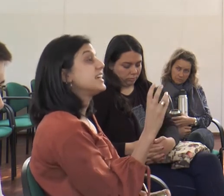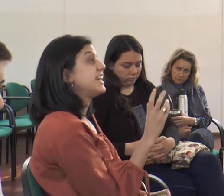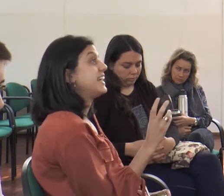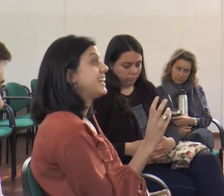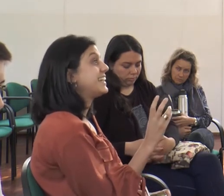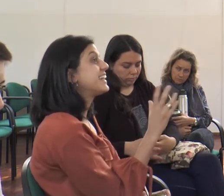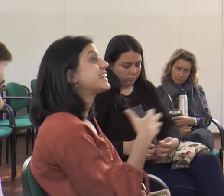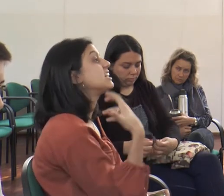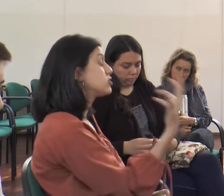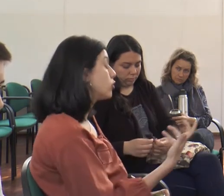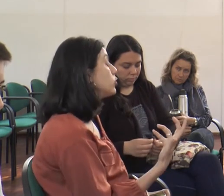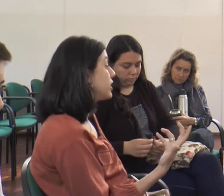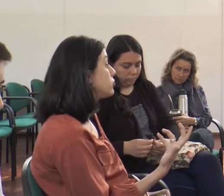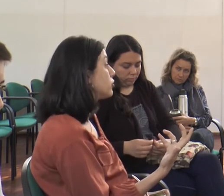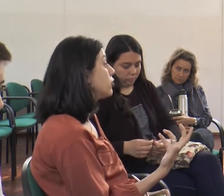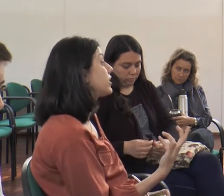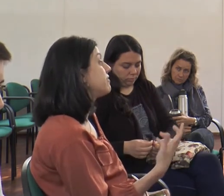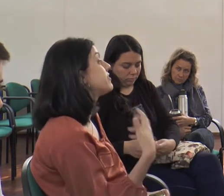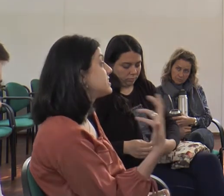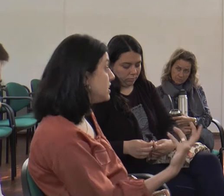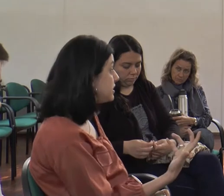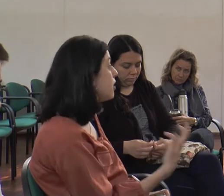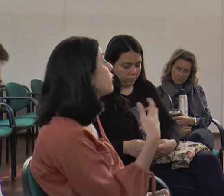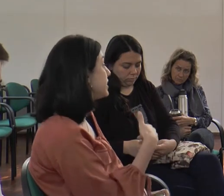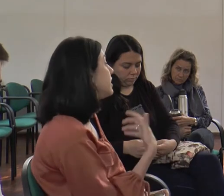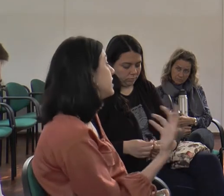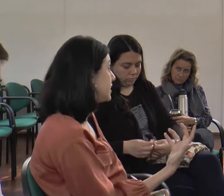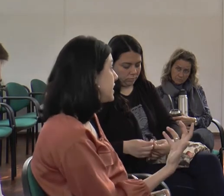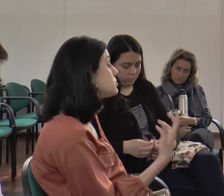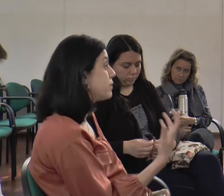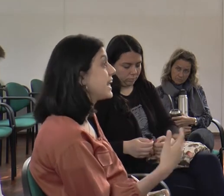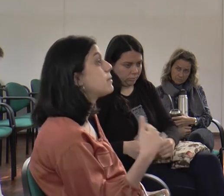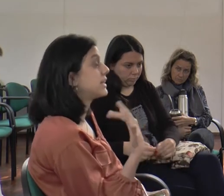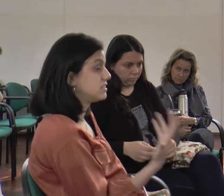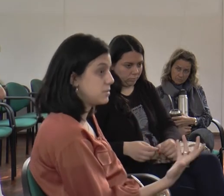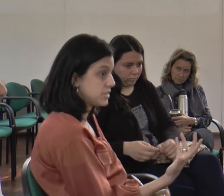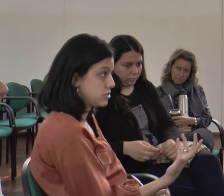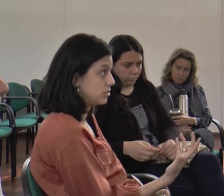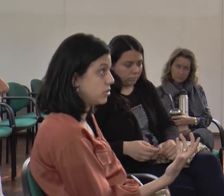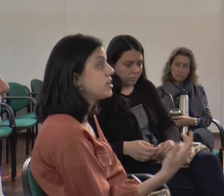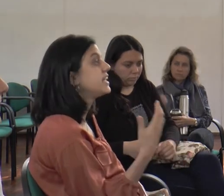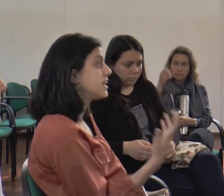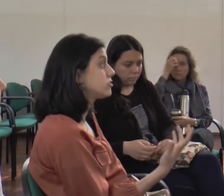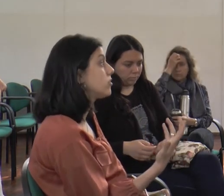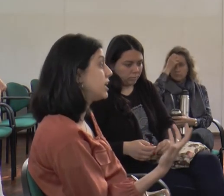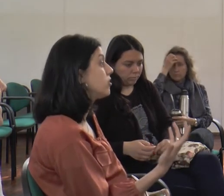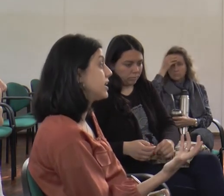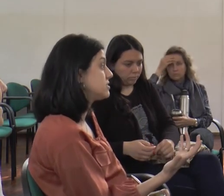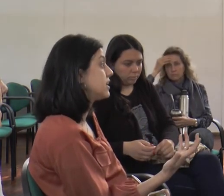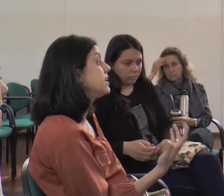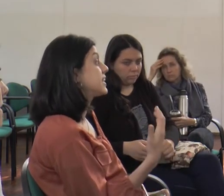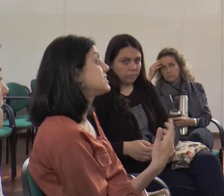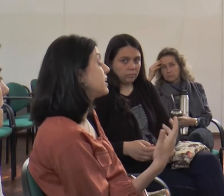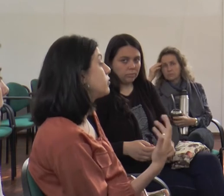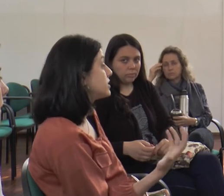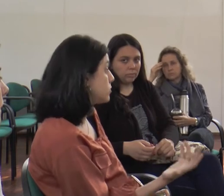limitaciones está en relación con un entorno que facilita o genera barreras para la participación, ¿no? Y esto es lo que